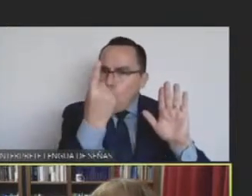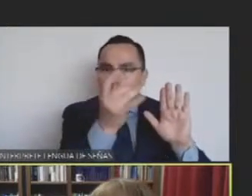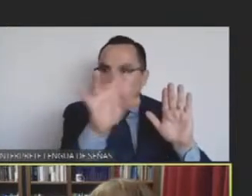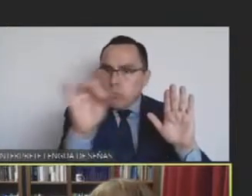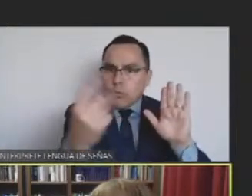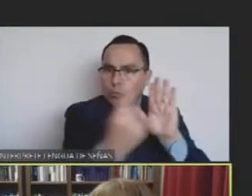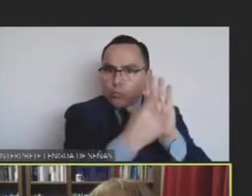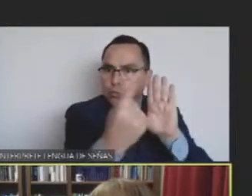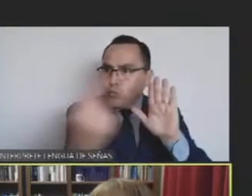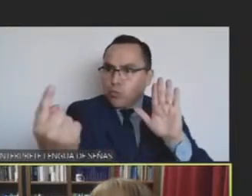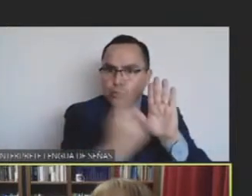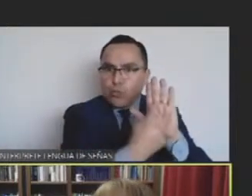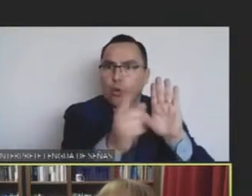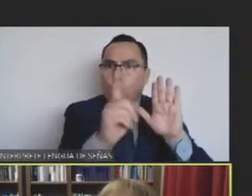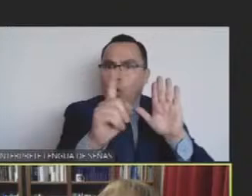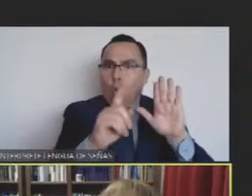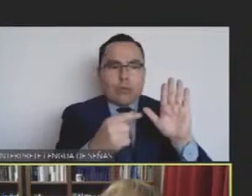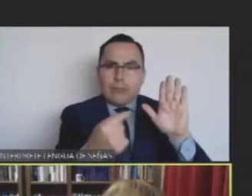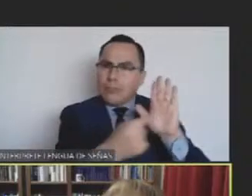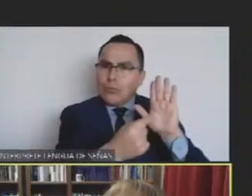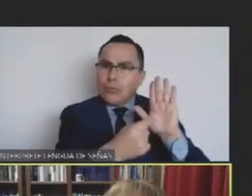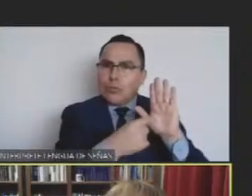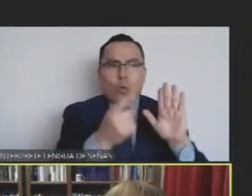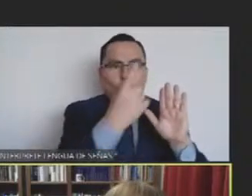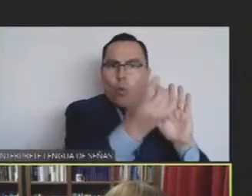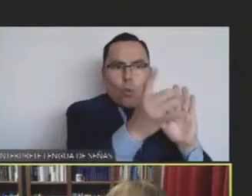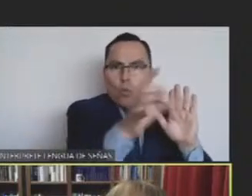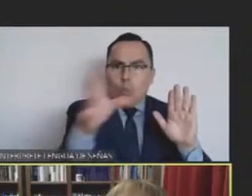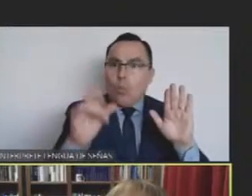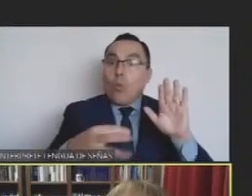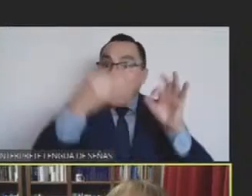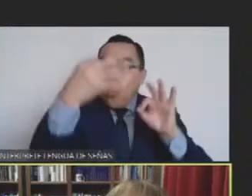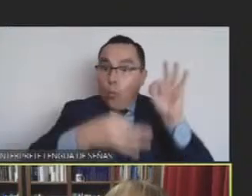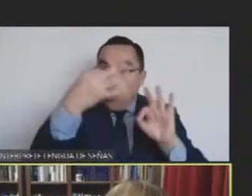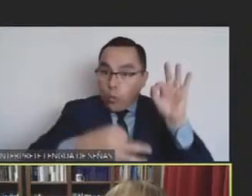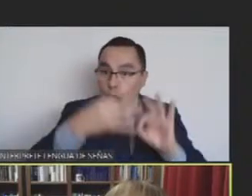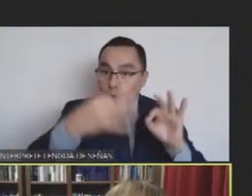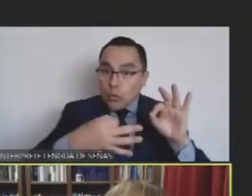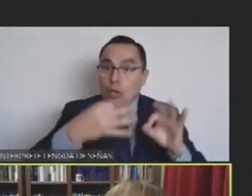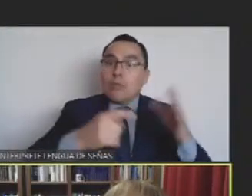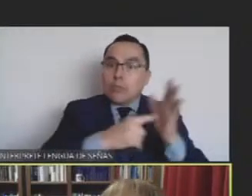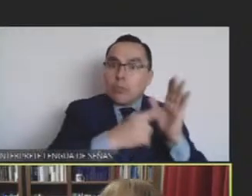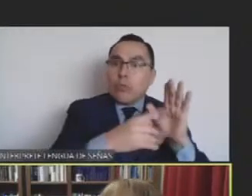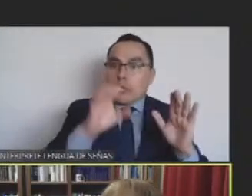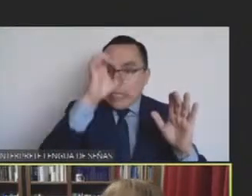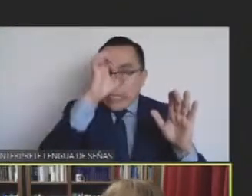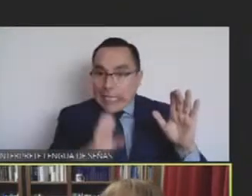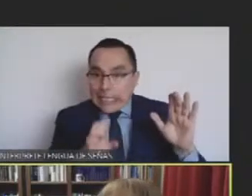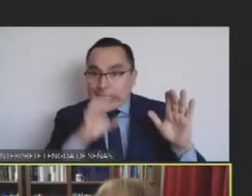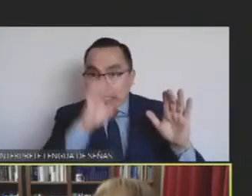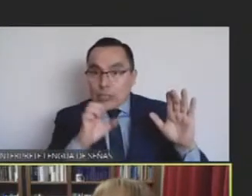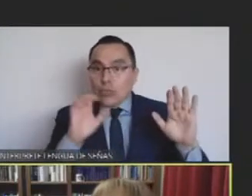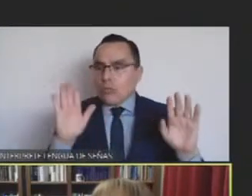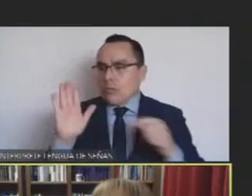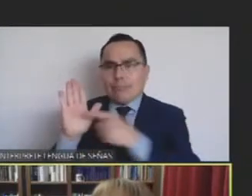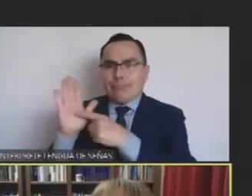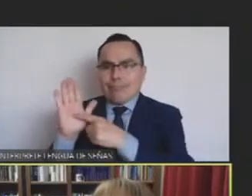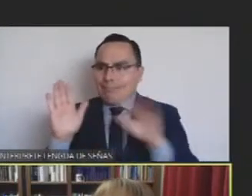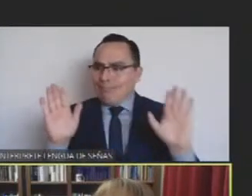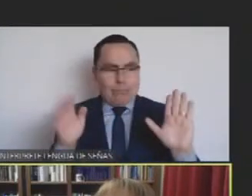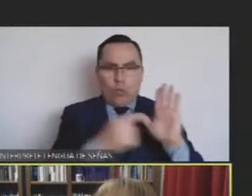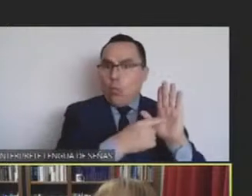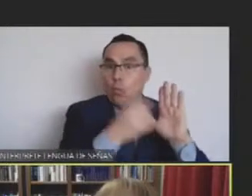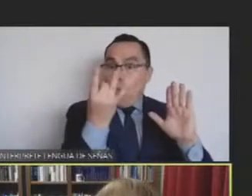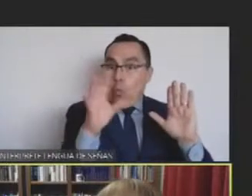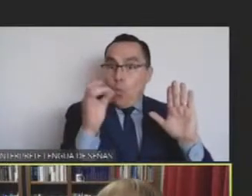las singularidades de cada caso son singularidades jurídicas, pero también son singularidades éticas. Y en consecuencia, no se pueden resolver los